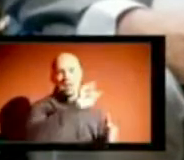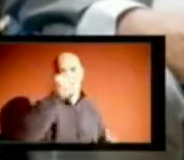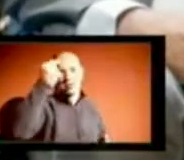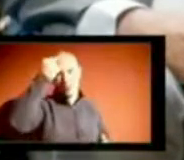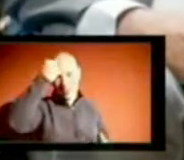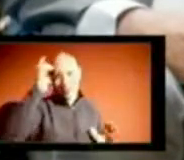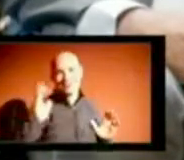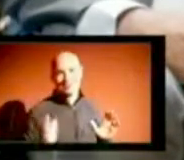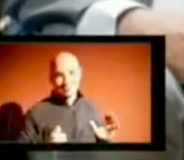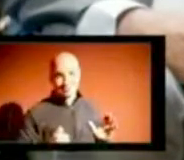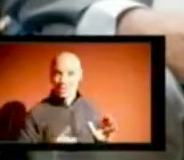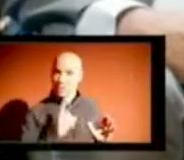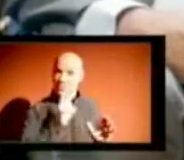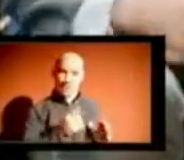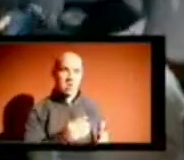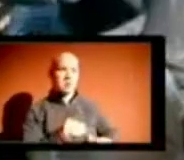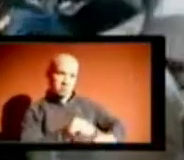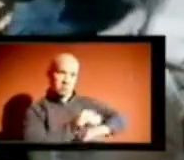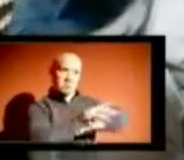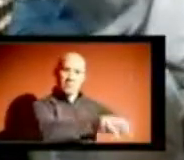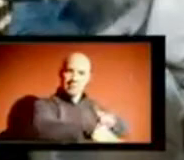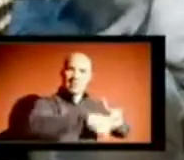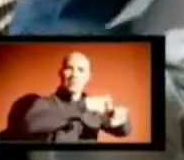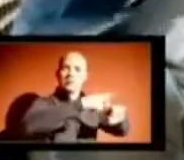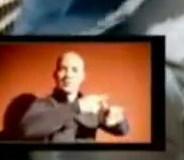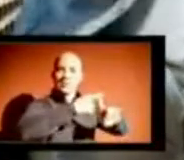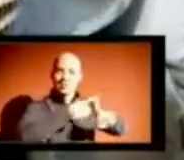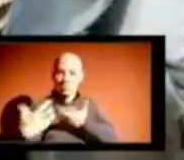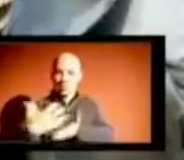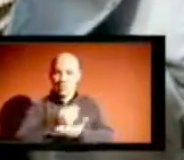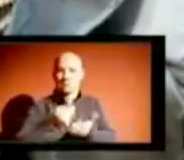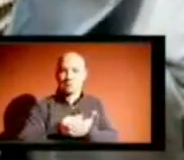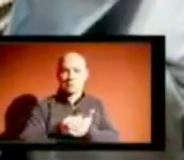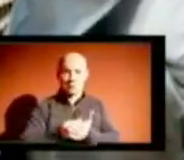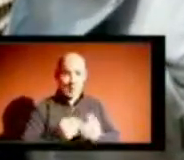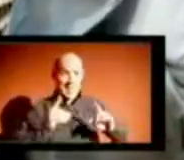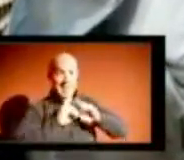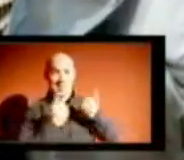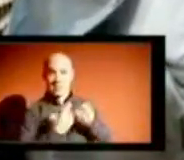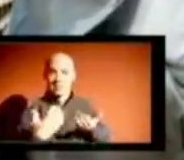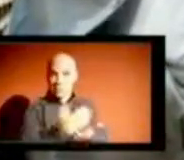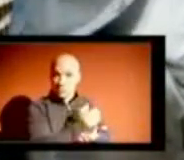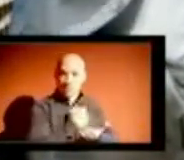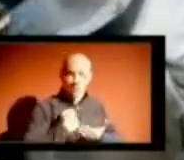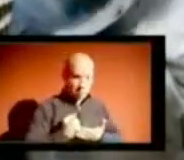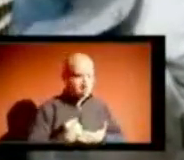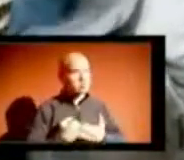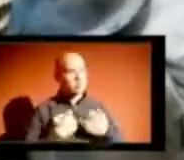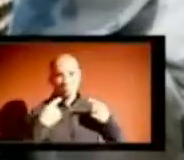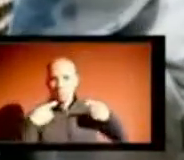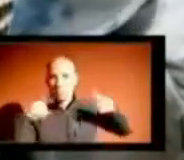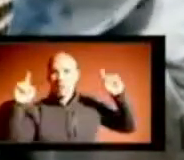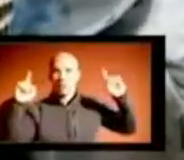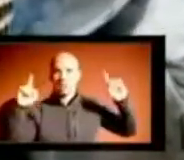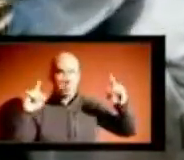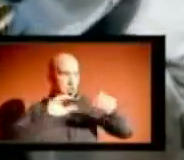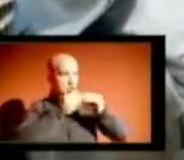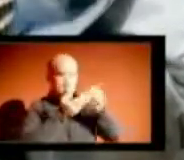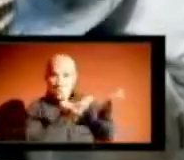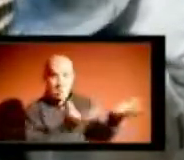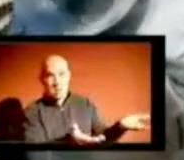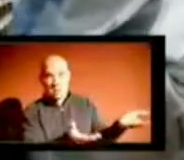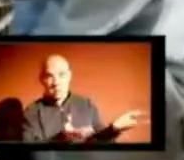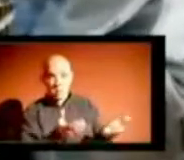veo es que Hacienda está siendo bien efectiva, las cifras no engañan, la gente está radicando